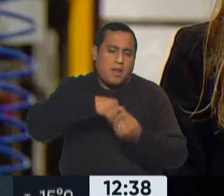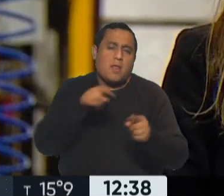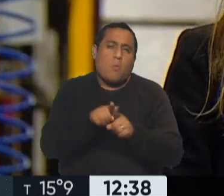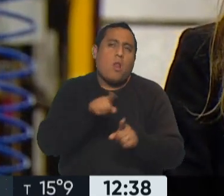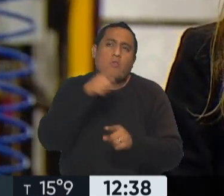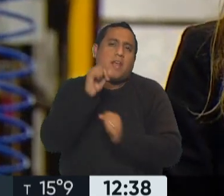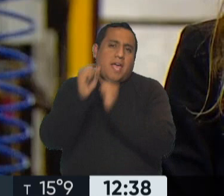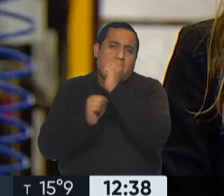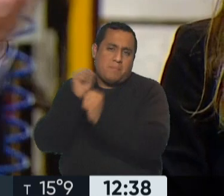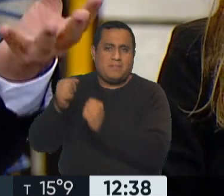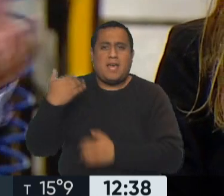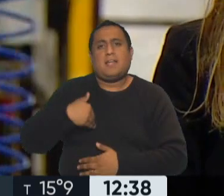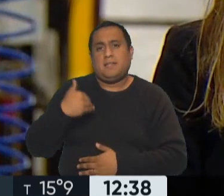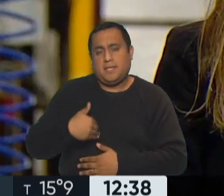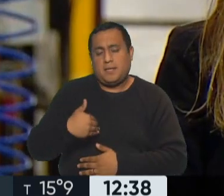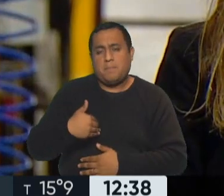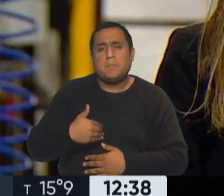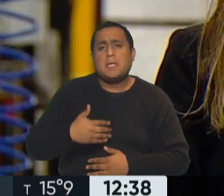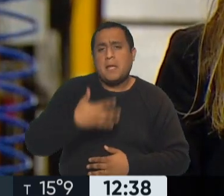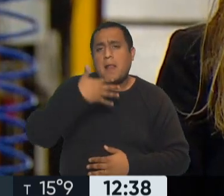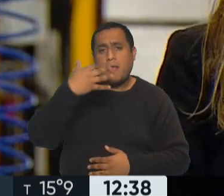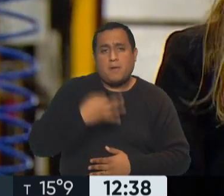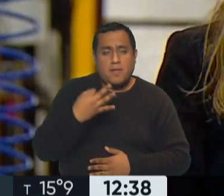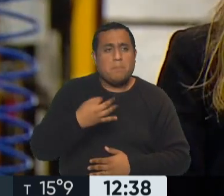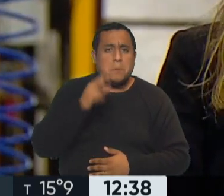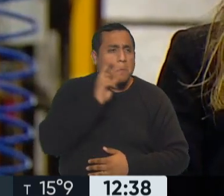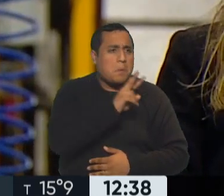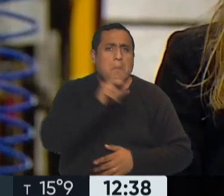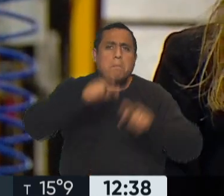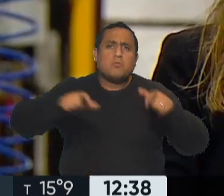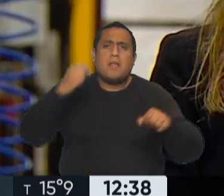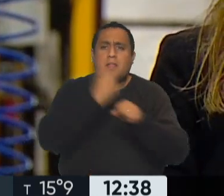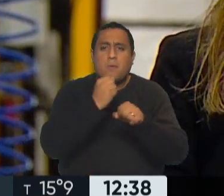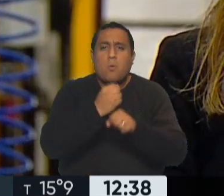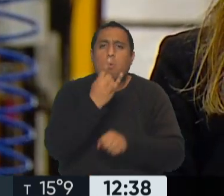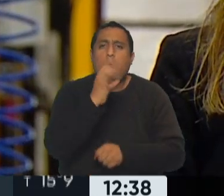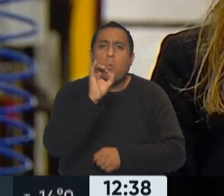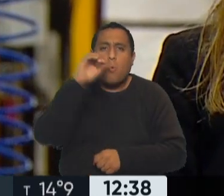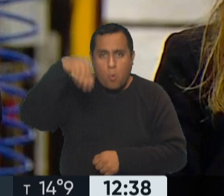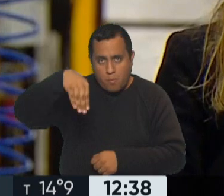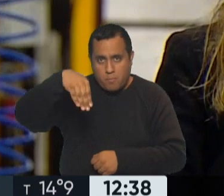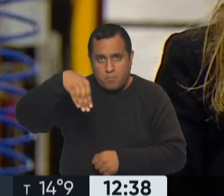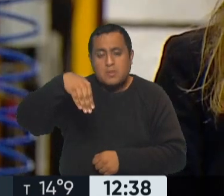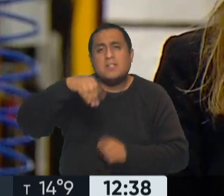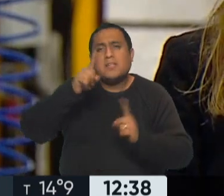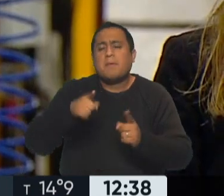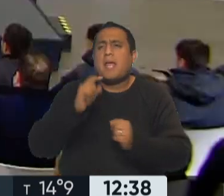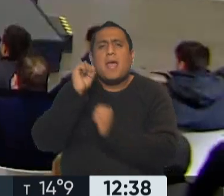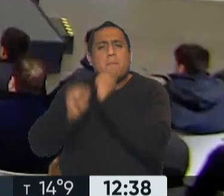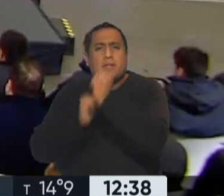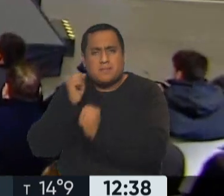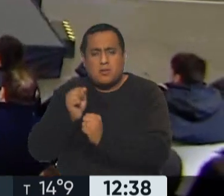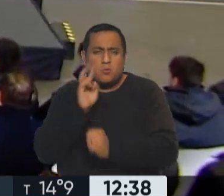argentinas. Y en realidad, cuando vemos a los trabajadores de la UOM y vemos a los